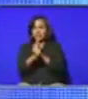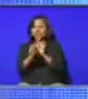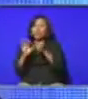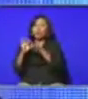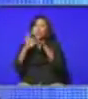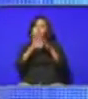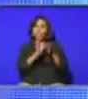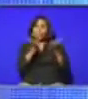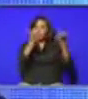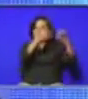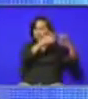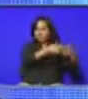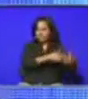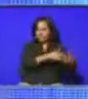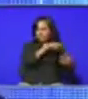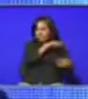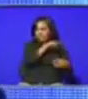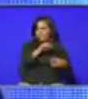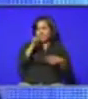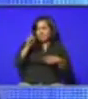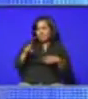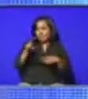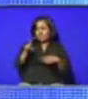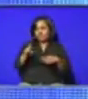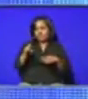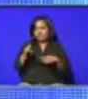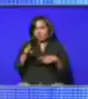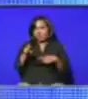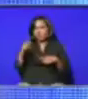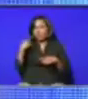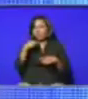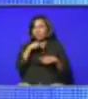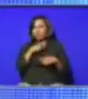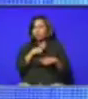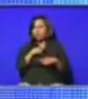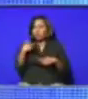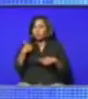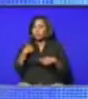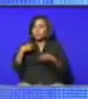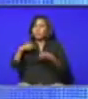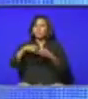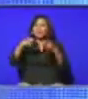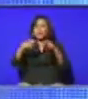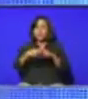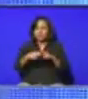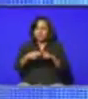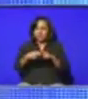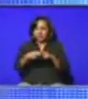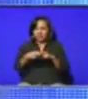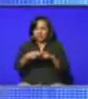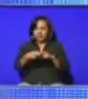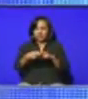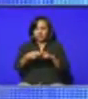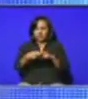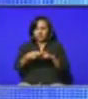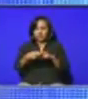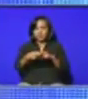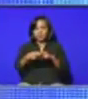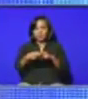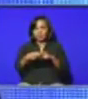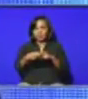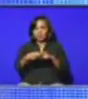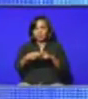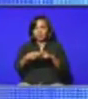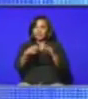requiere, entonces vamos a seguir teniendo presiones de grupos que van a venir a